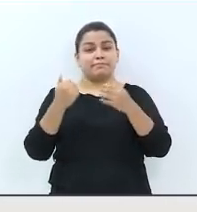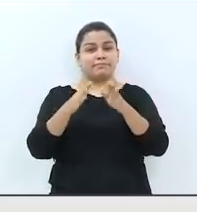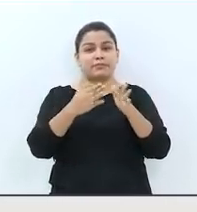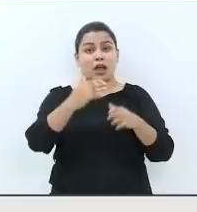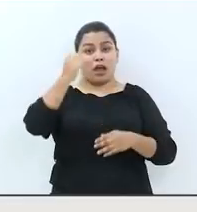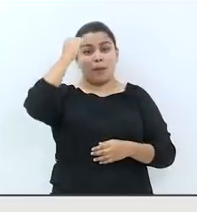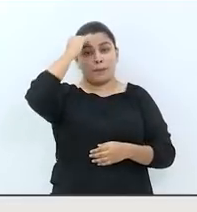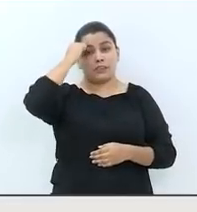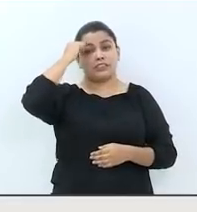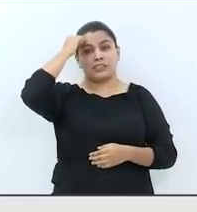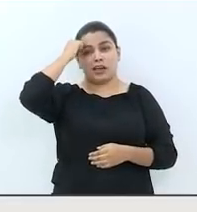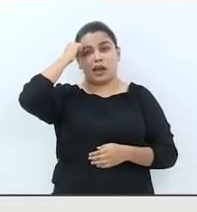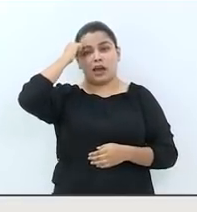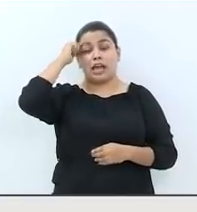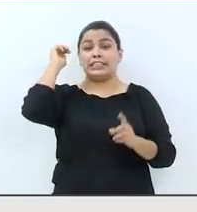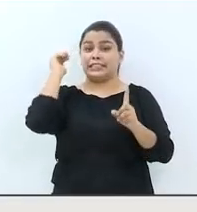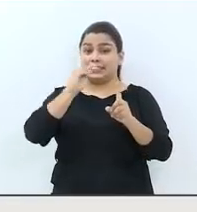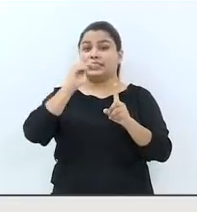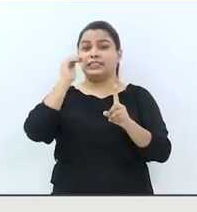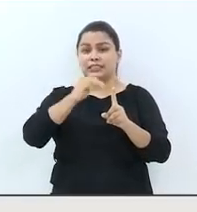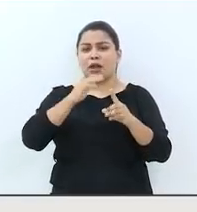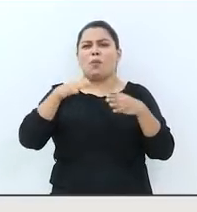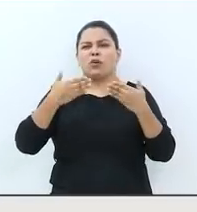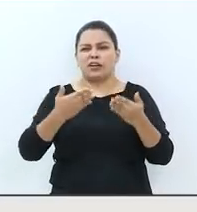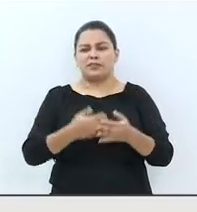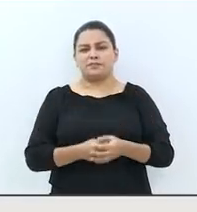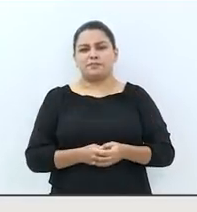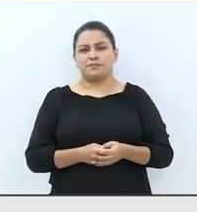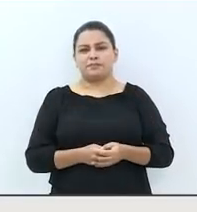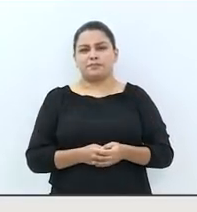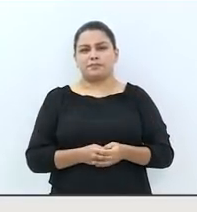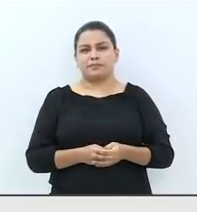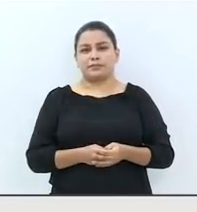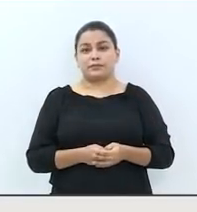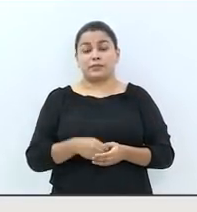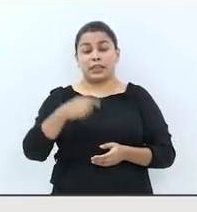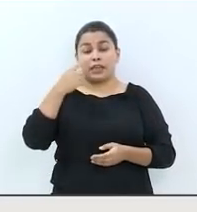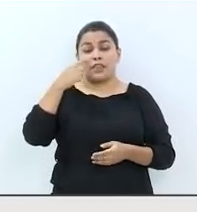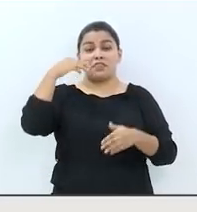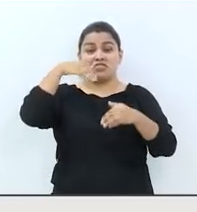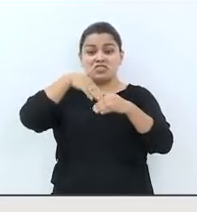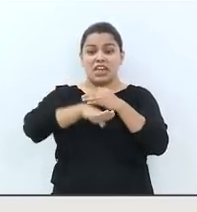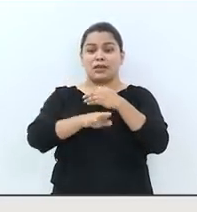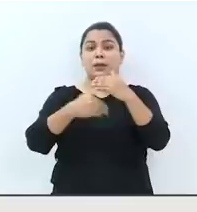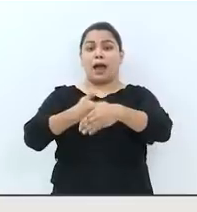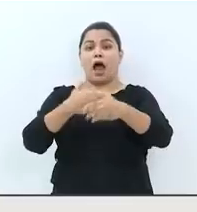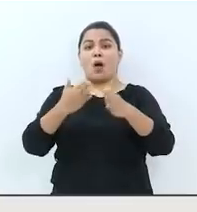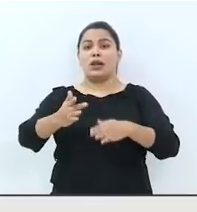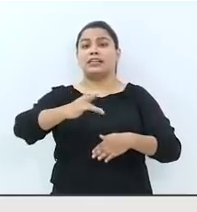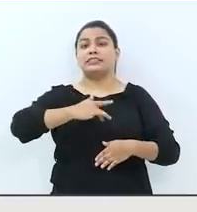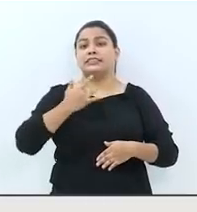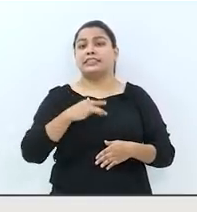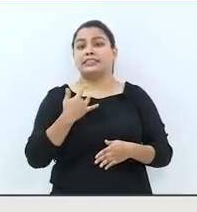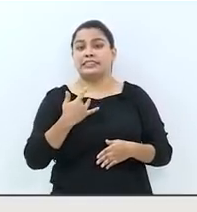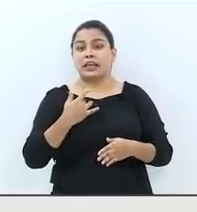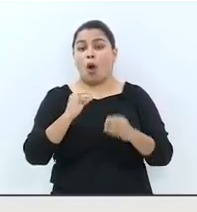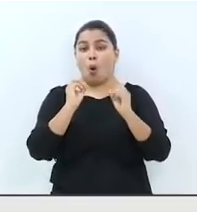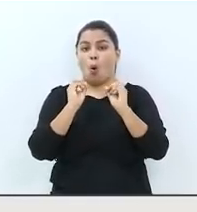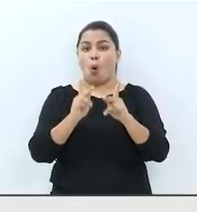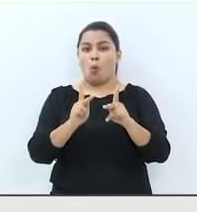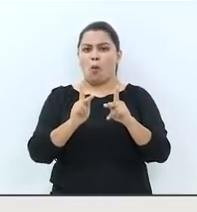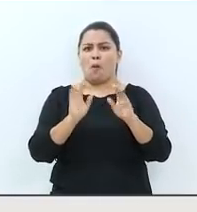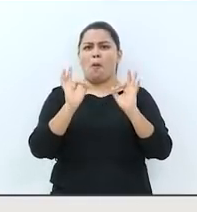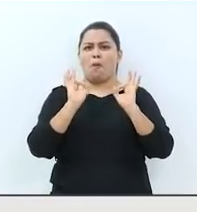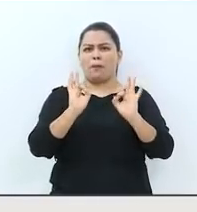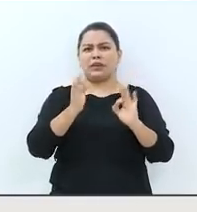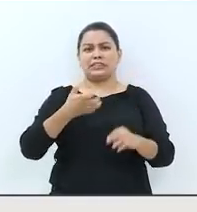de aprendizaje y de enseñanza, ¿por qué no?, que convergen en el aula. La sensibilidad es esa oportunidad